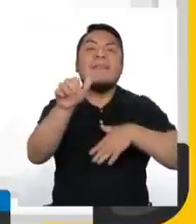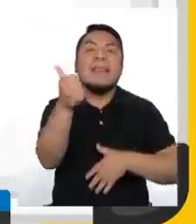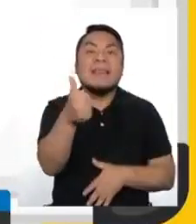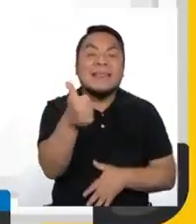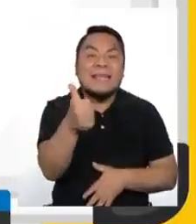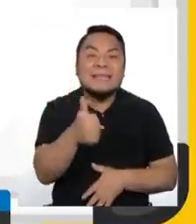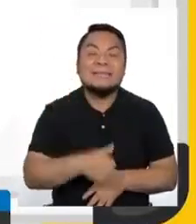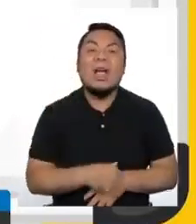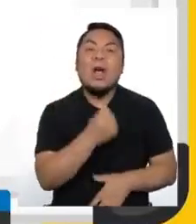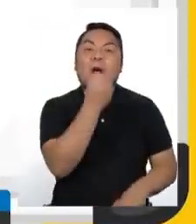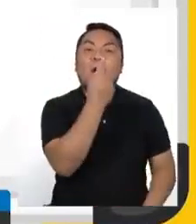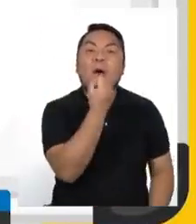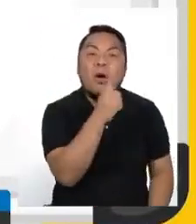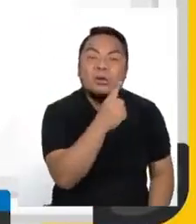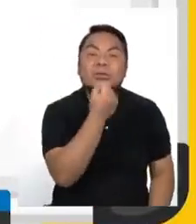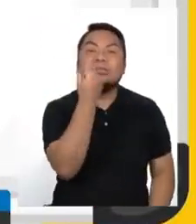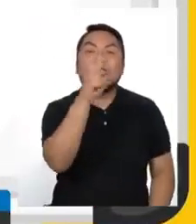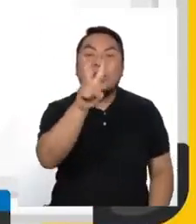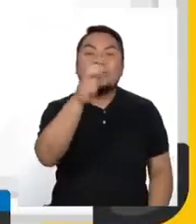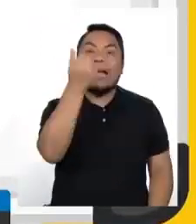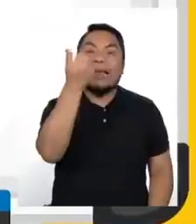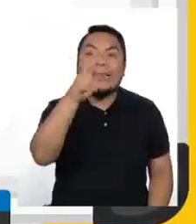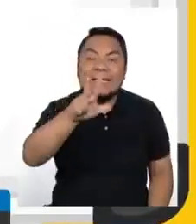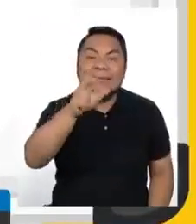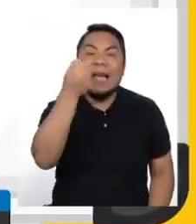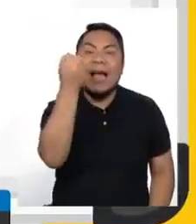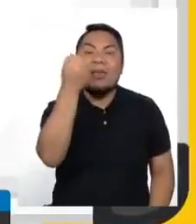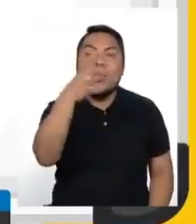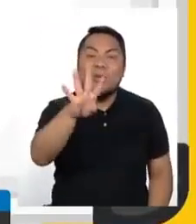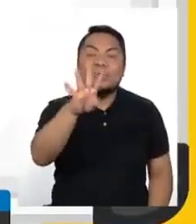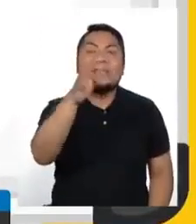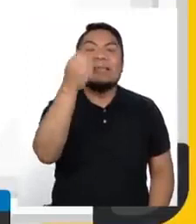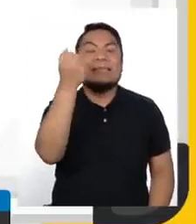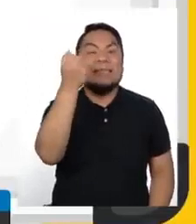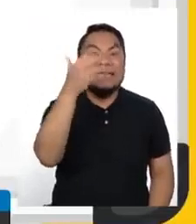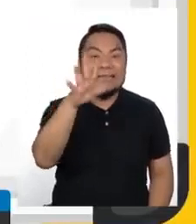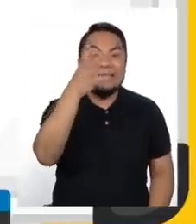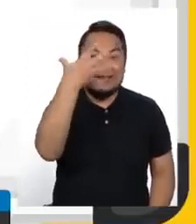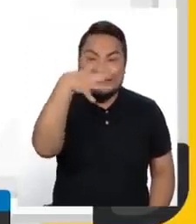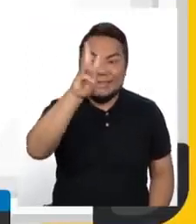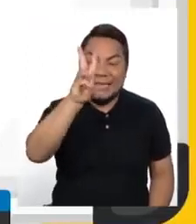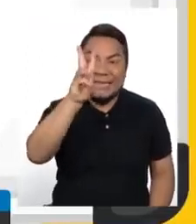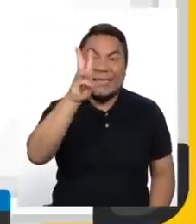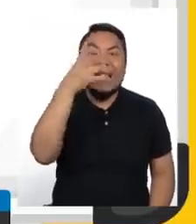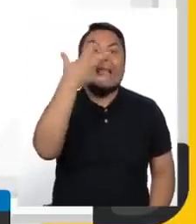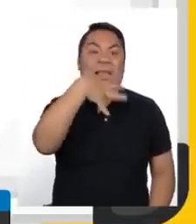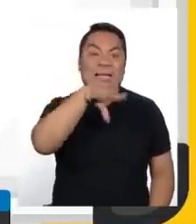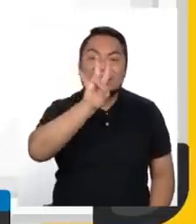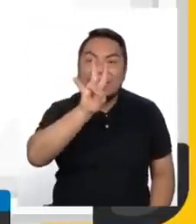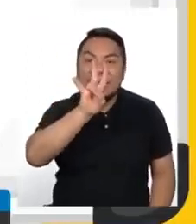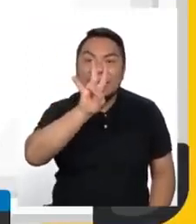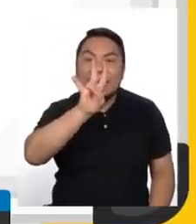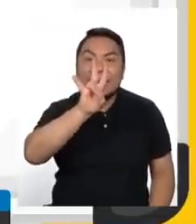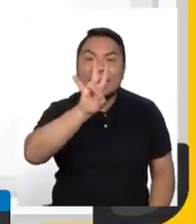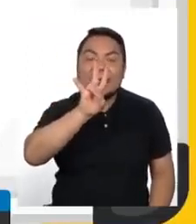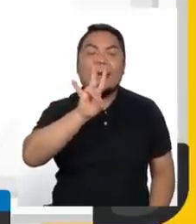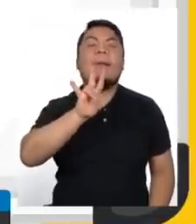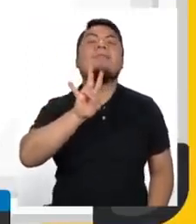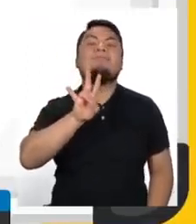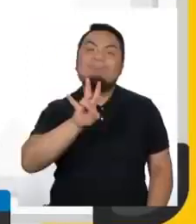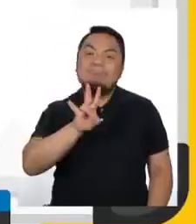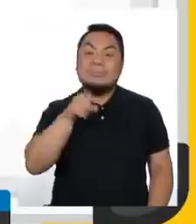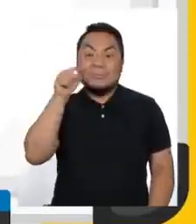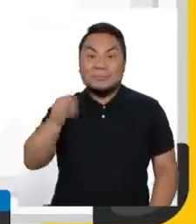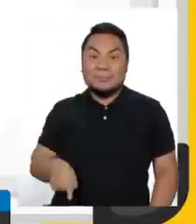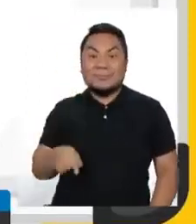10, 11, 12, 13, 14, 15, 16, 17.